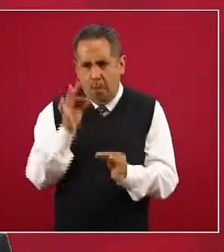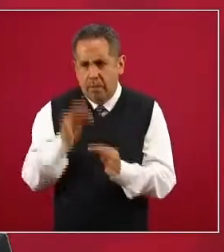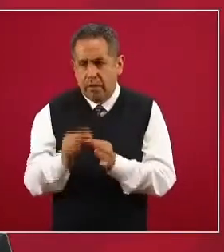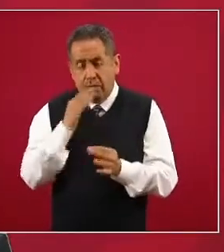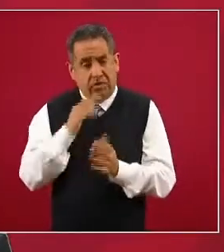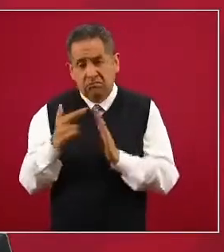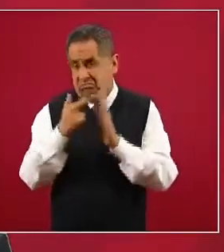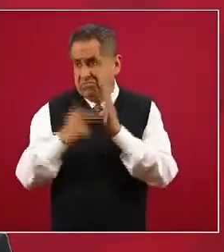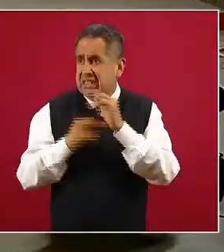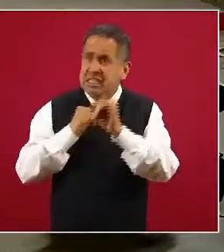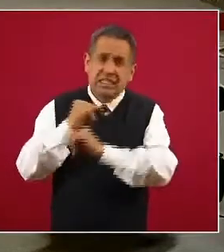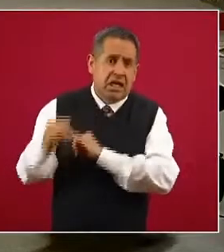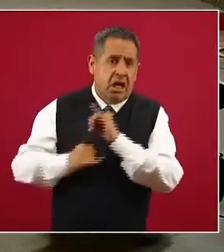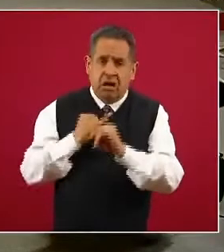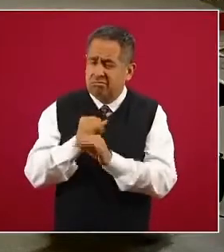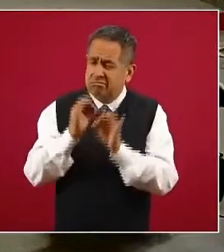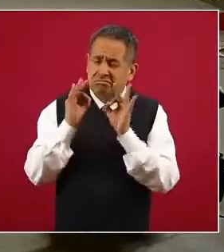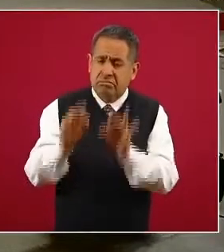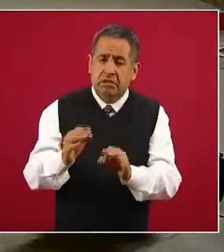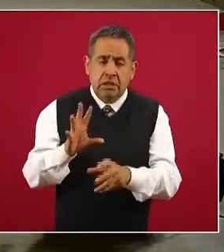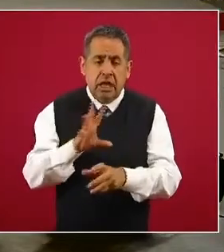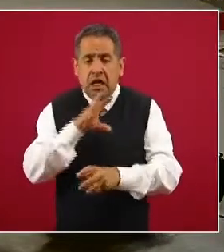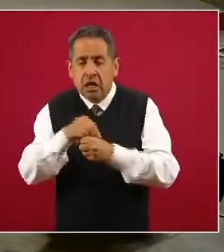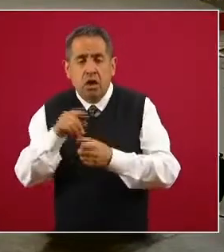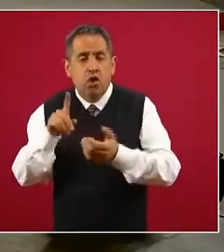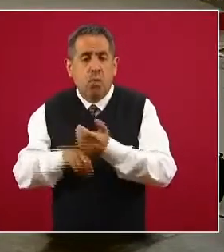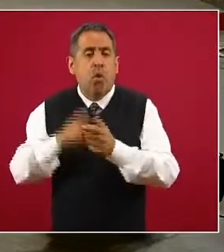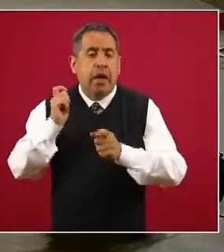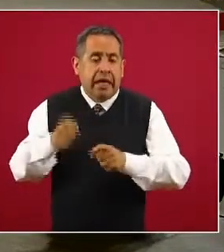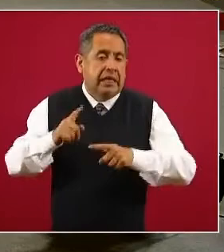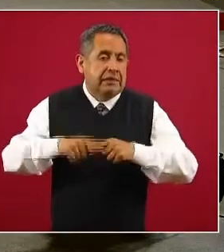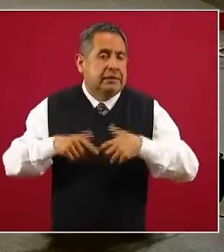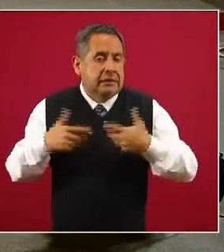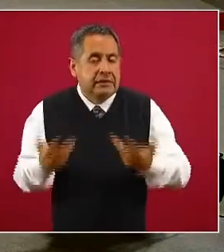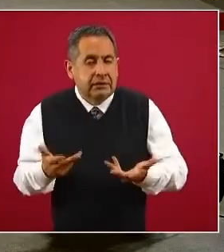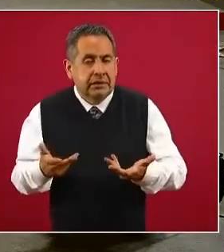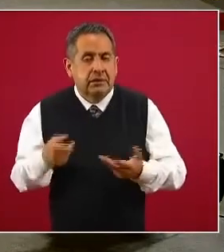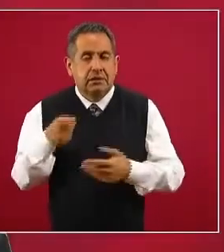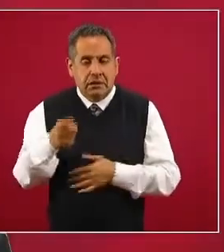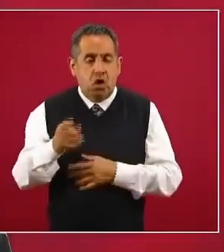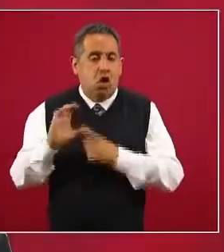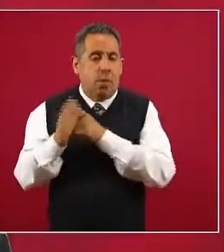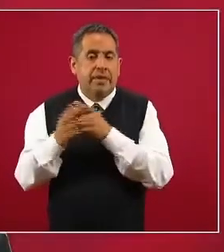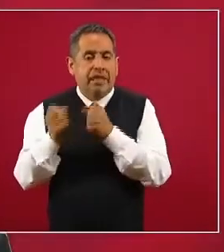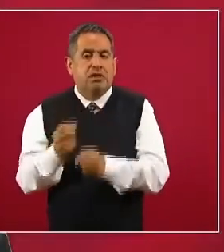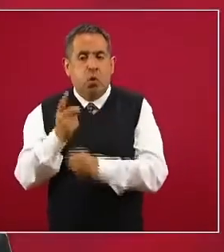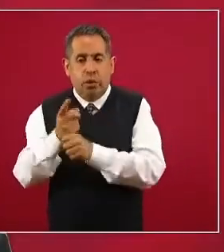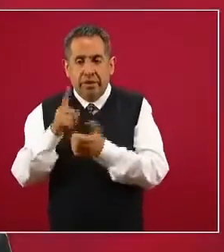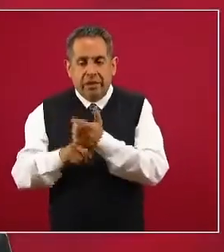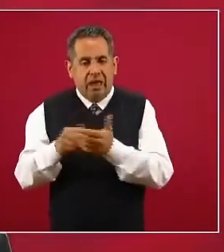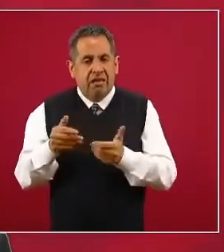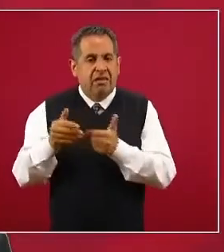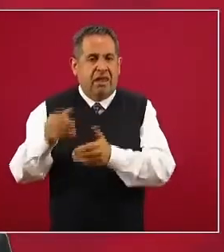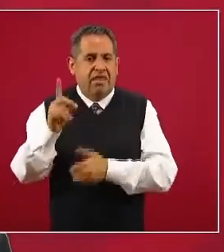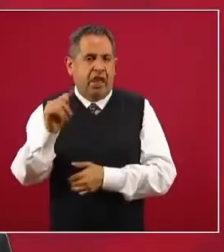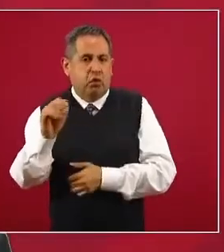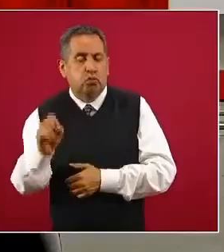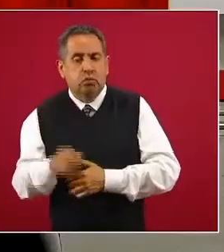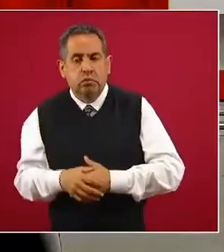son estándares internacionales que incluyen la presencia de un comité de seguridad y monitoreo de